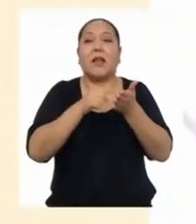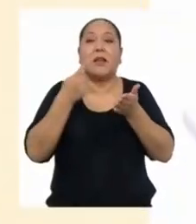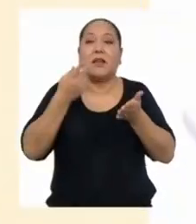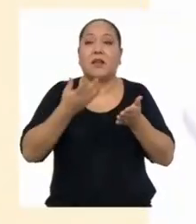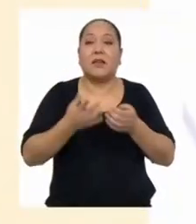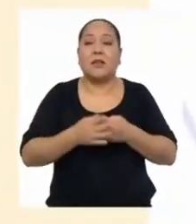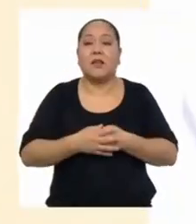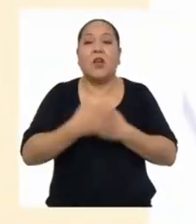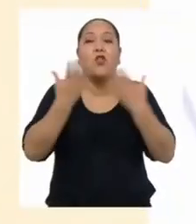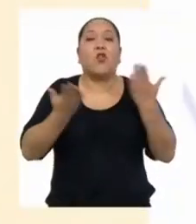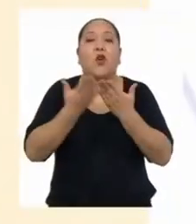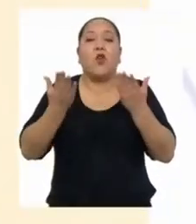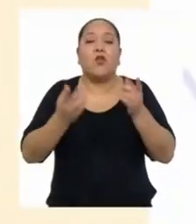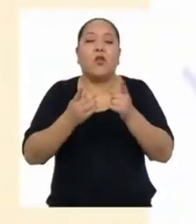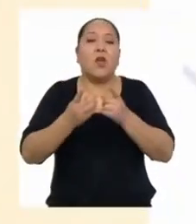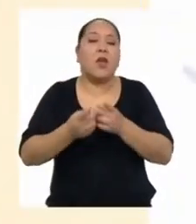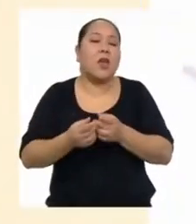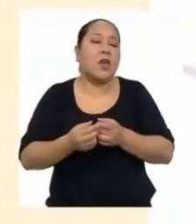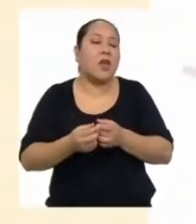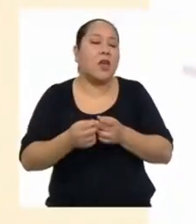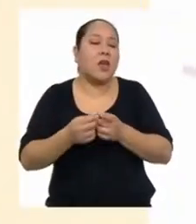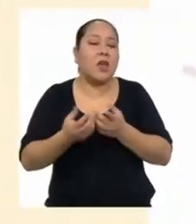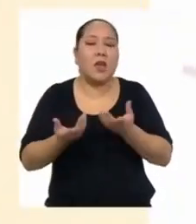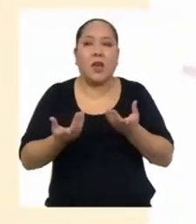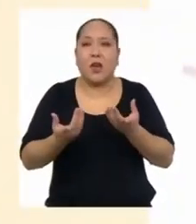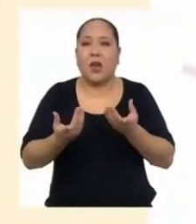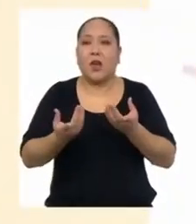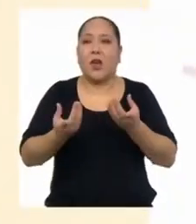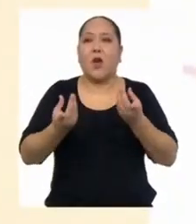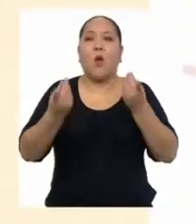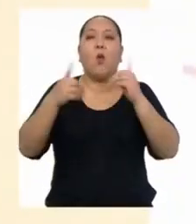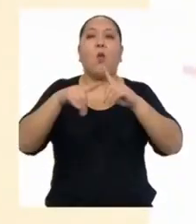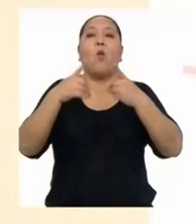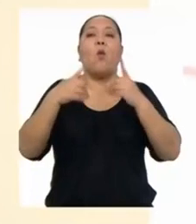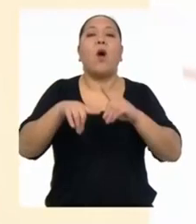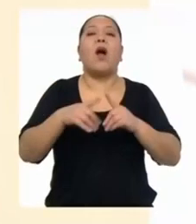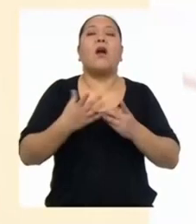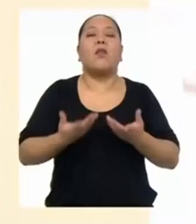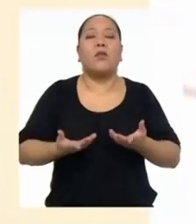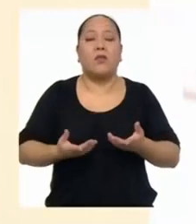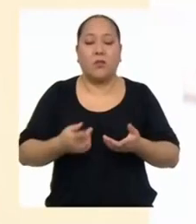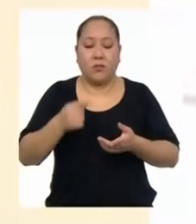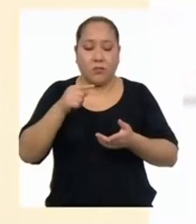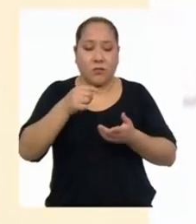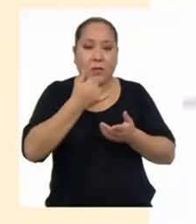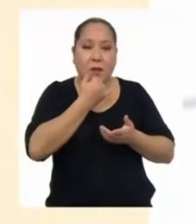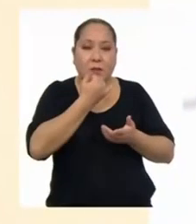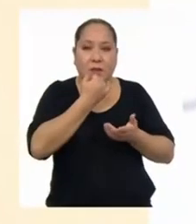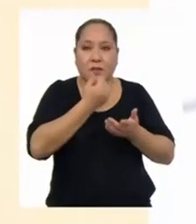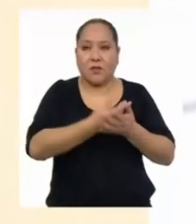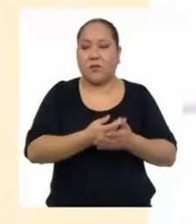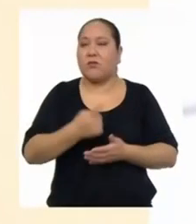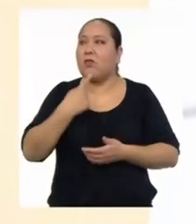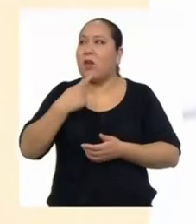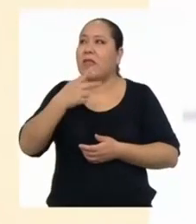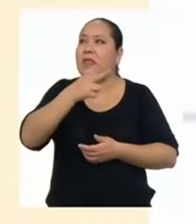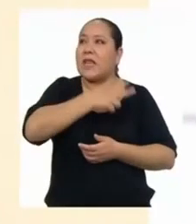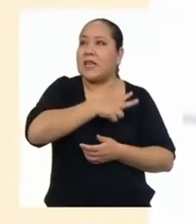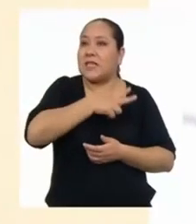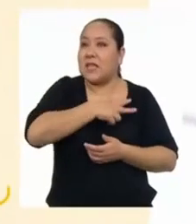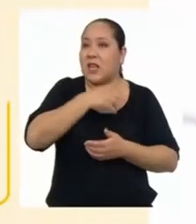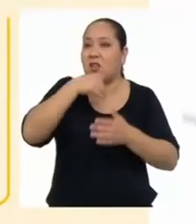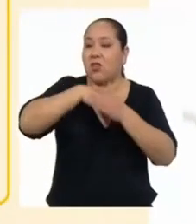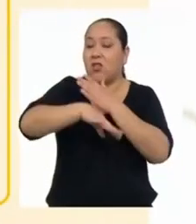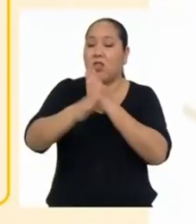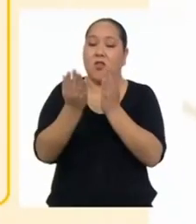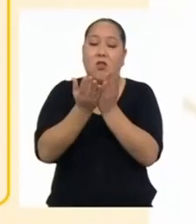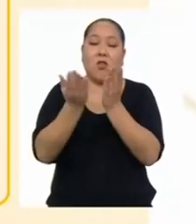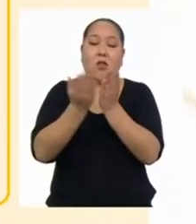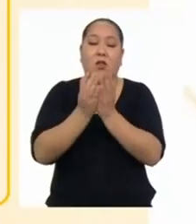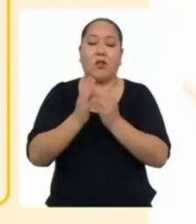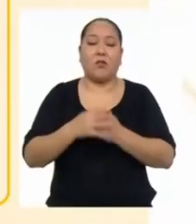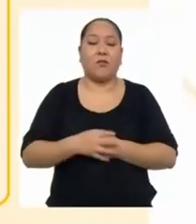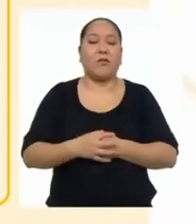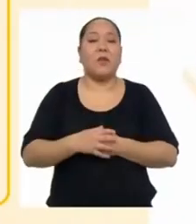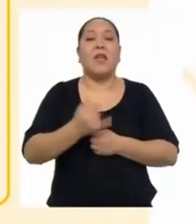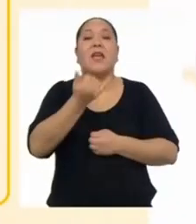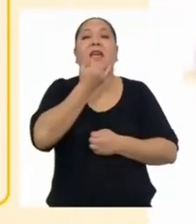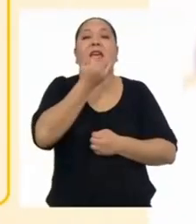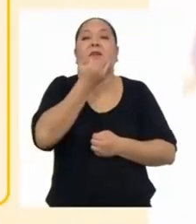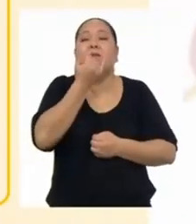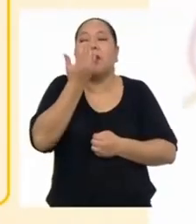¿Dónde y cuándo pasó, Yanira? Esto ocurrió cuando estaba en tercero de secundaria en el colegio. ¿Qué